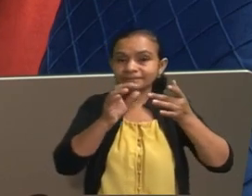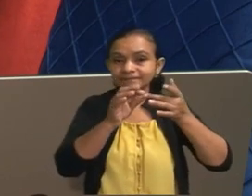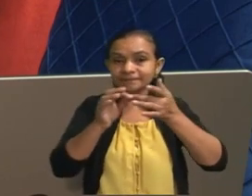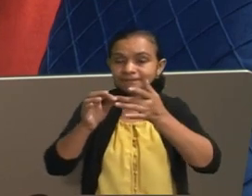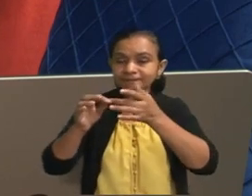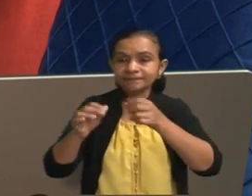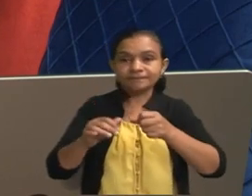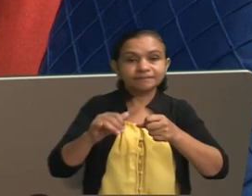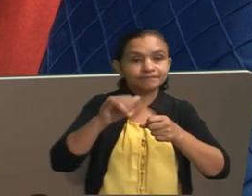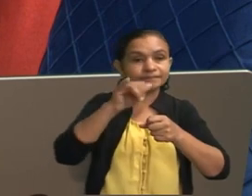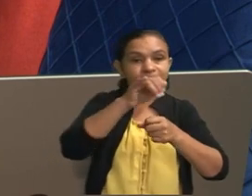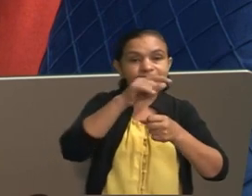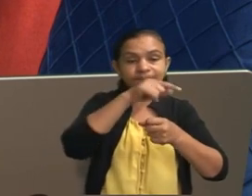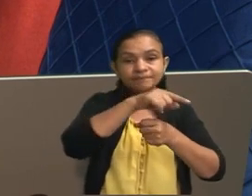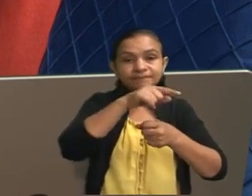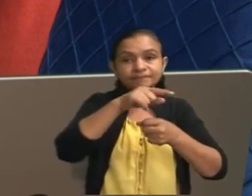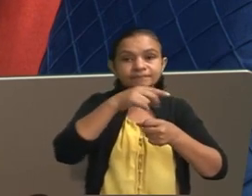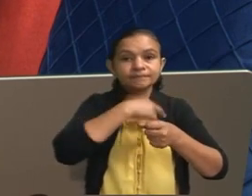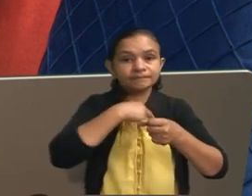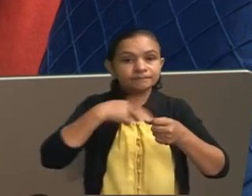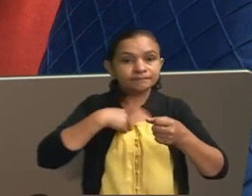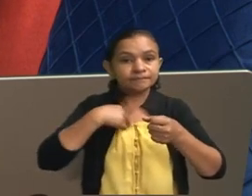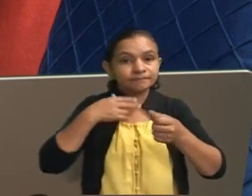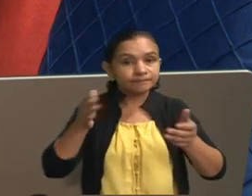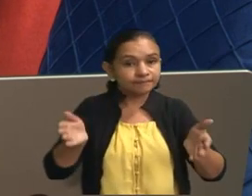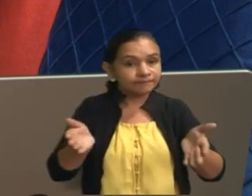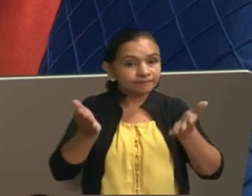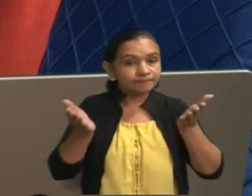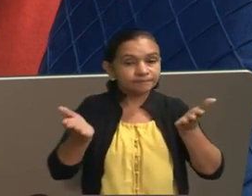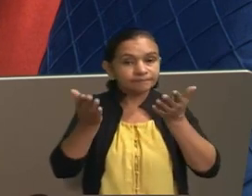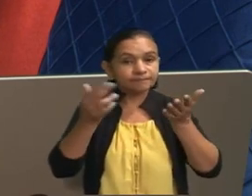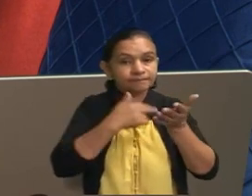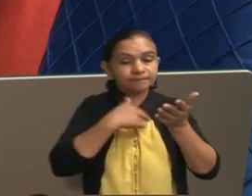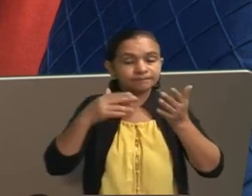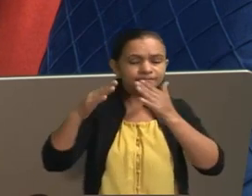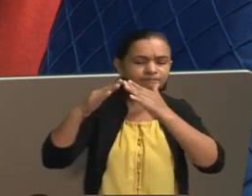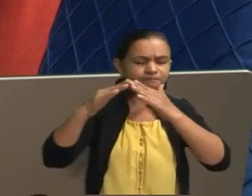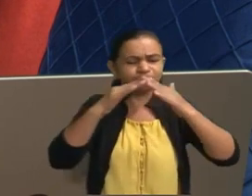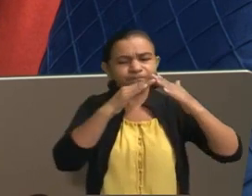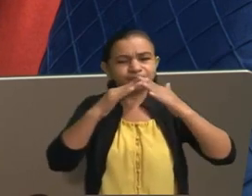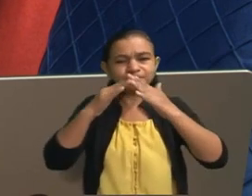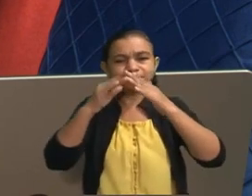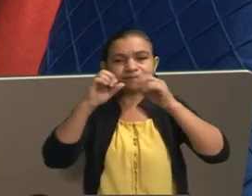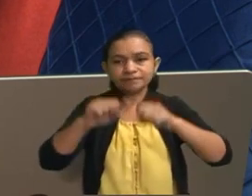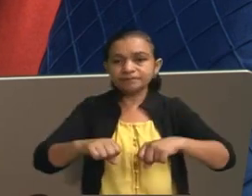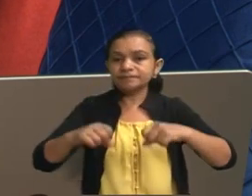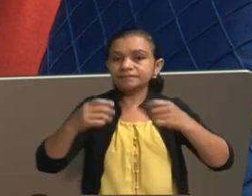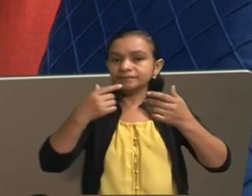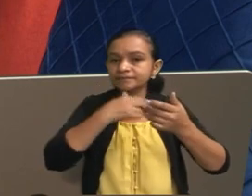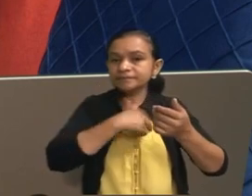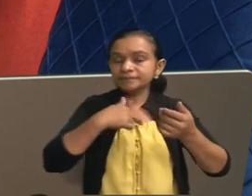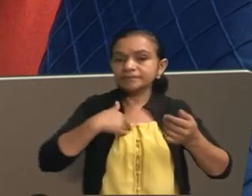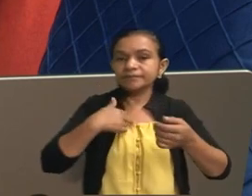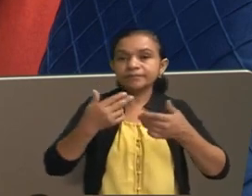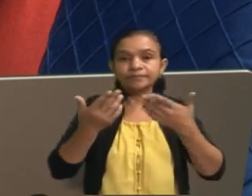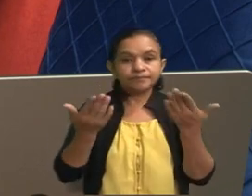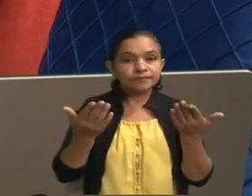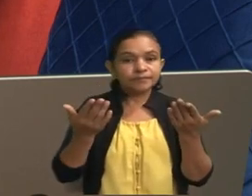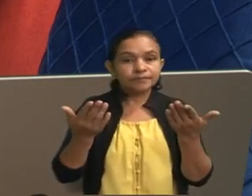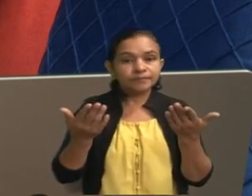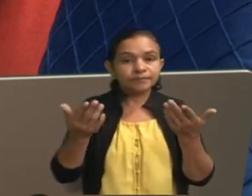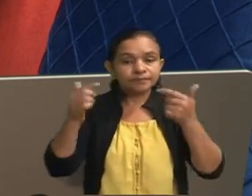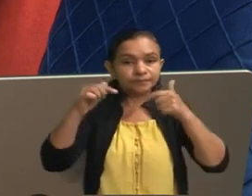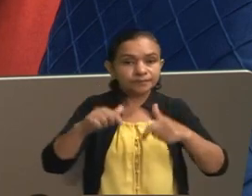para acelerar el procesamiento de terremotos. Entonces, eso también no puedo decir